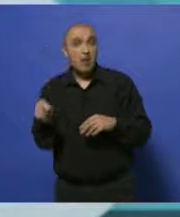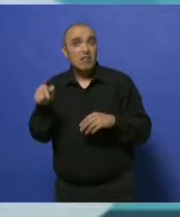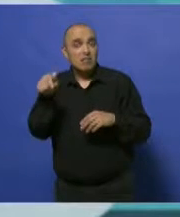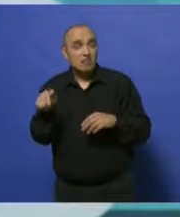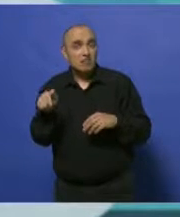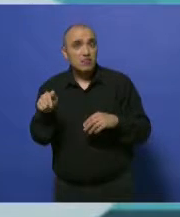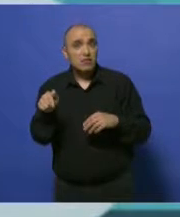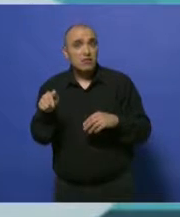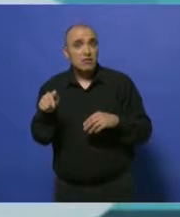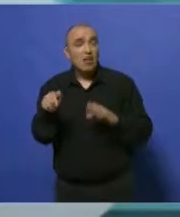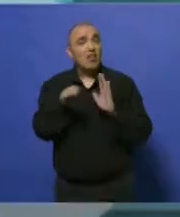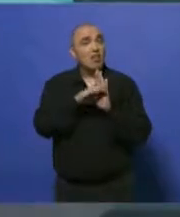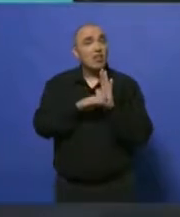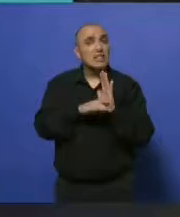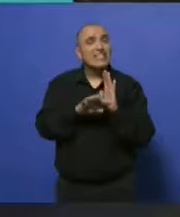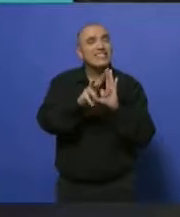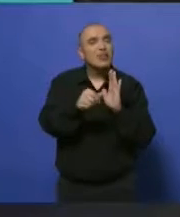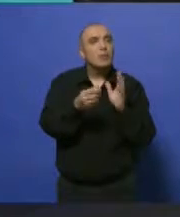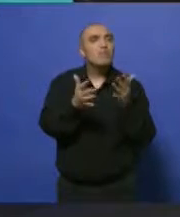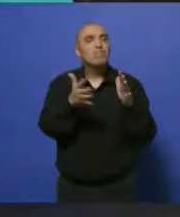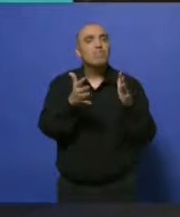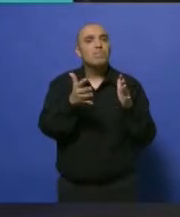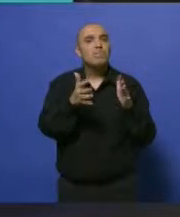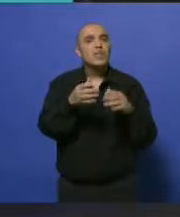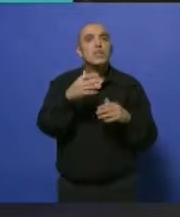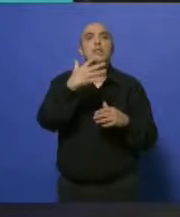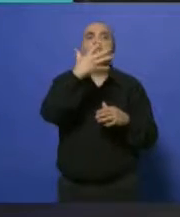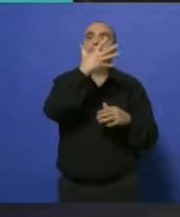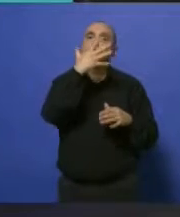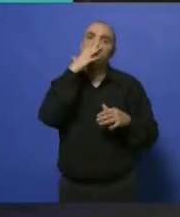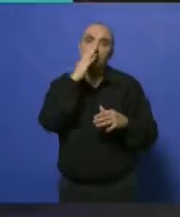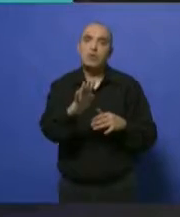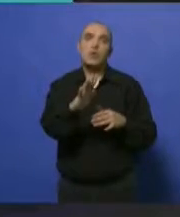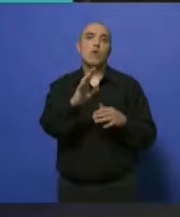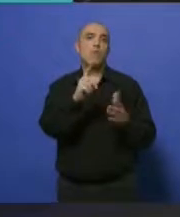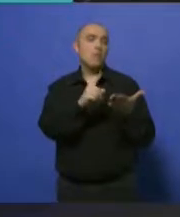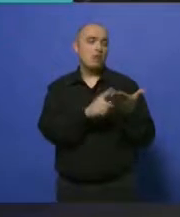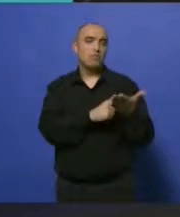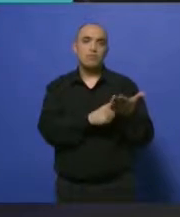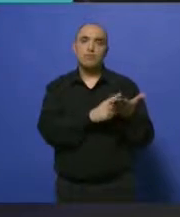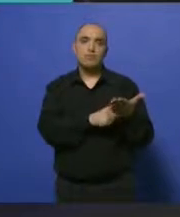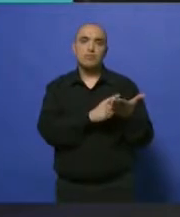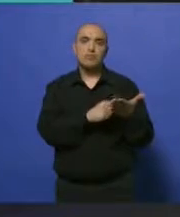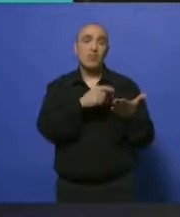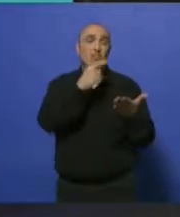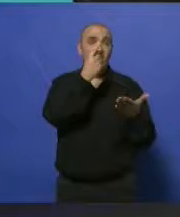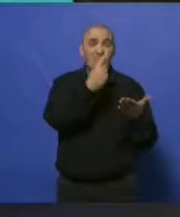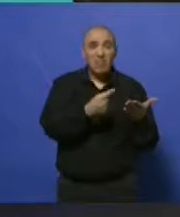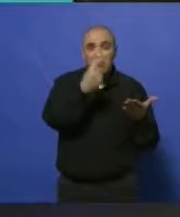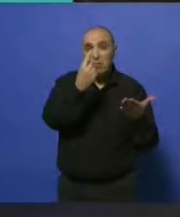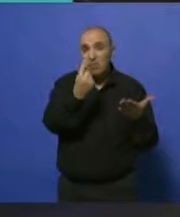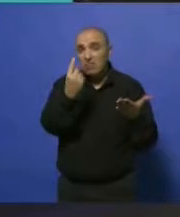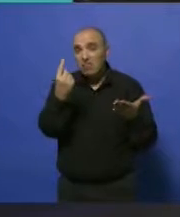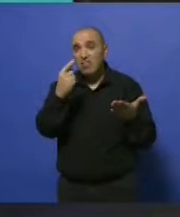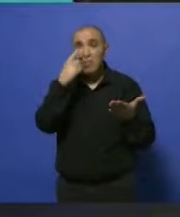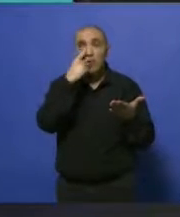datos del Gobierno Nacional, se roban aproximadamente 5.000 teléfonos por día. es el dato que está brindando el ENACOM y que justamente